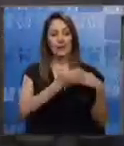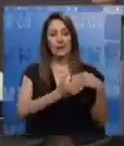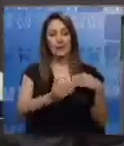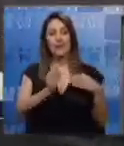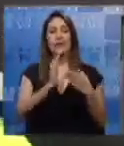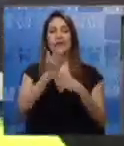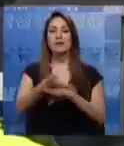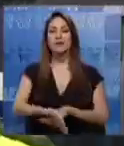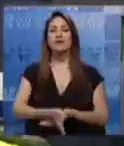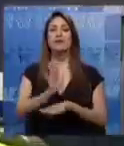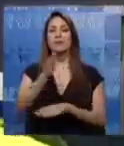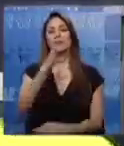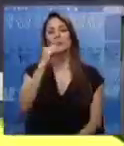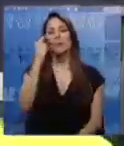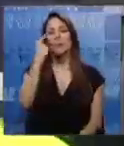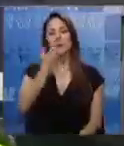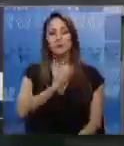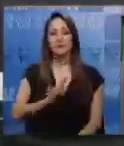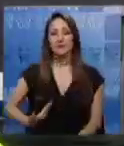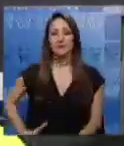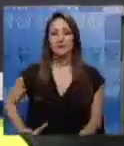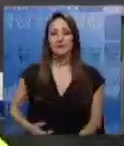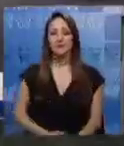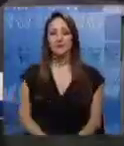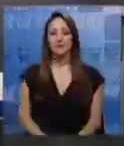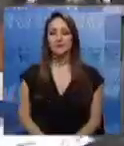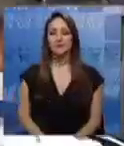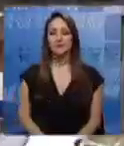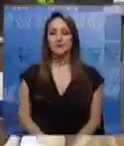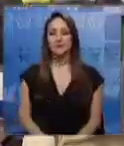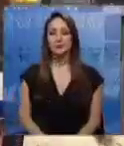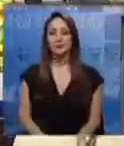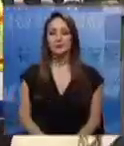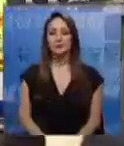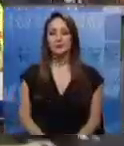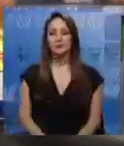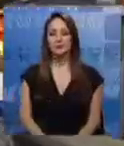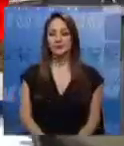la nación del presidente Rafael Correa. Alcibiades Onofre, TC Televisión.